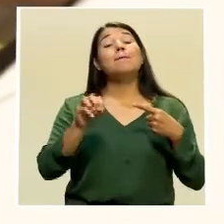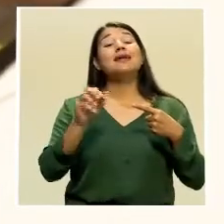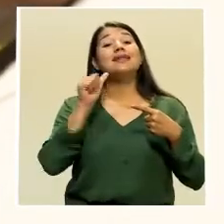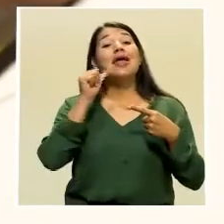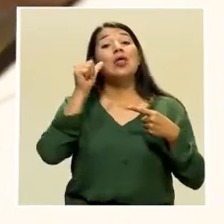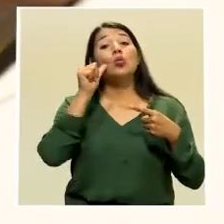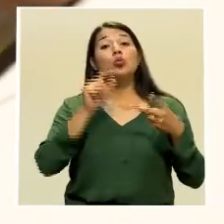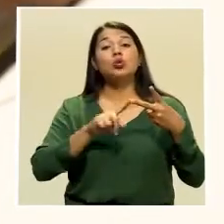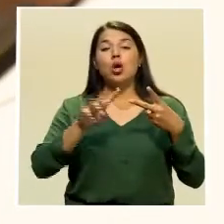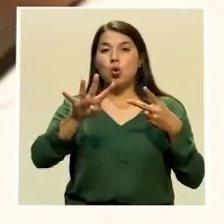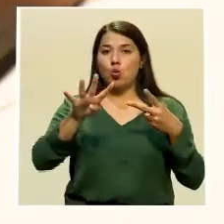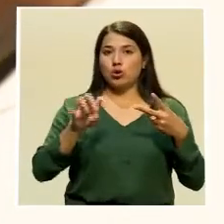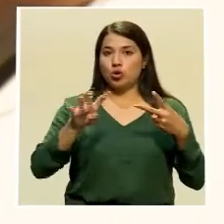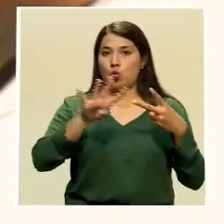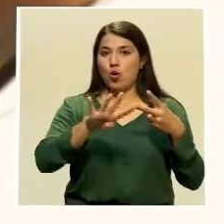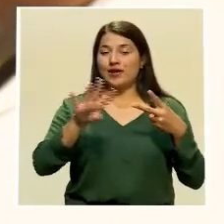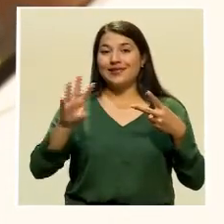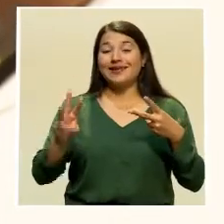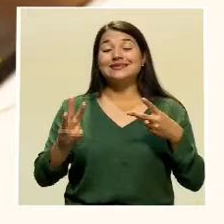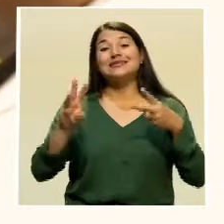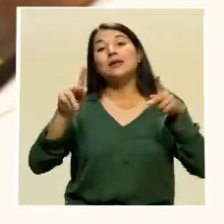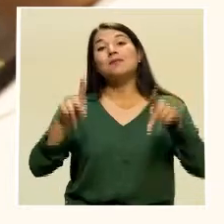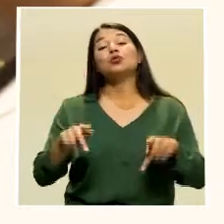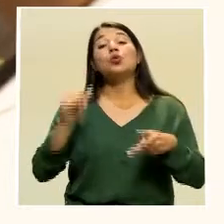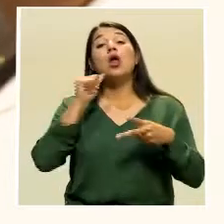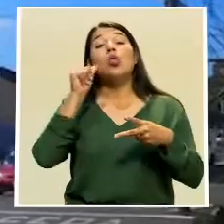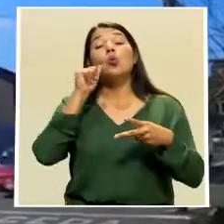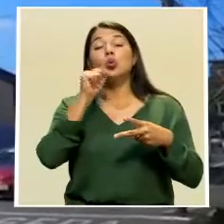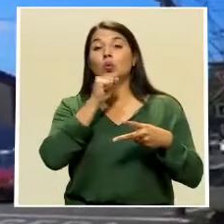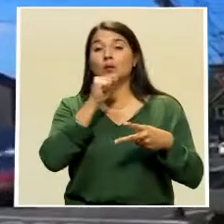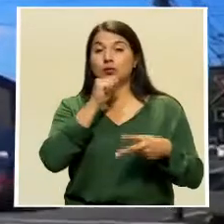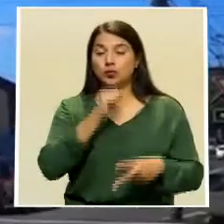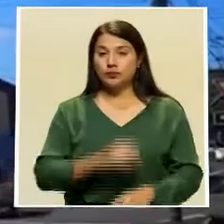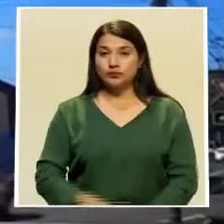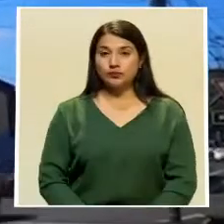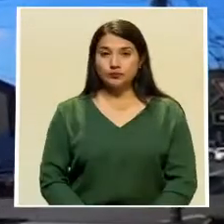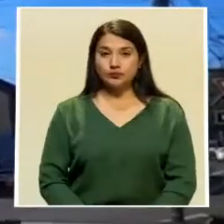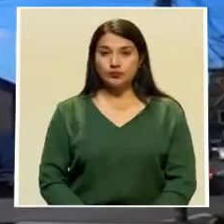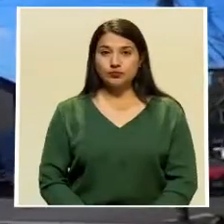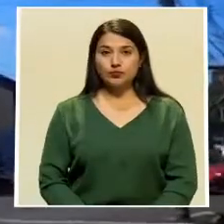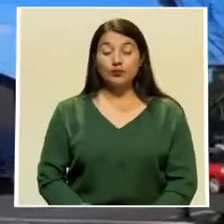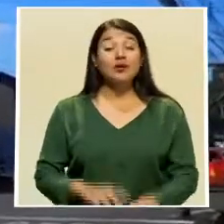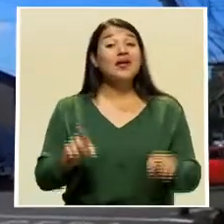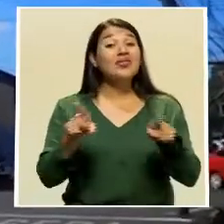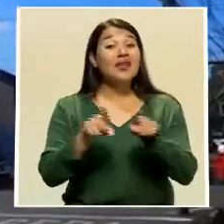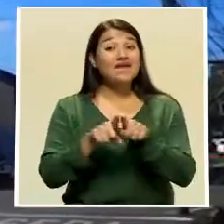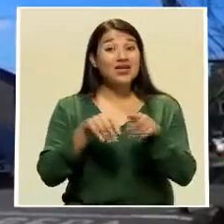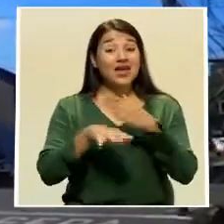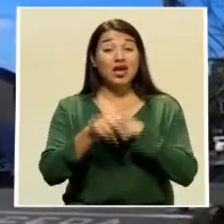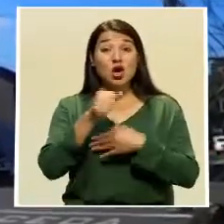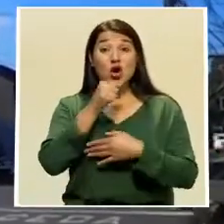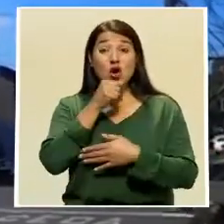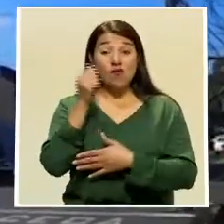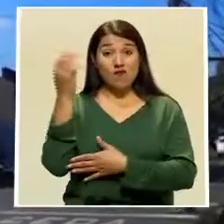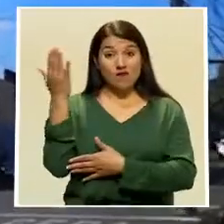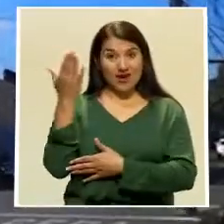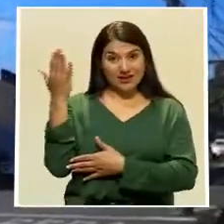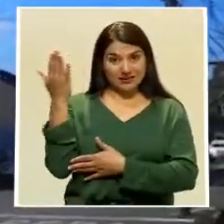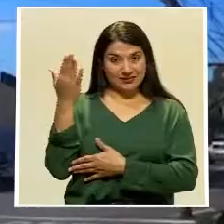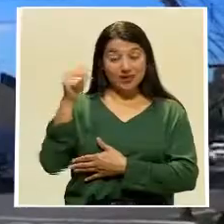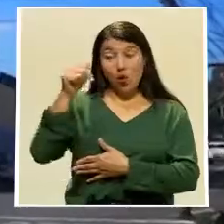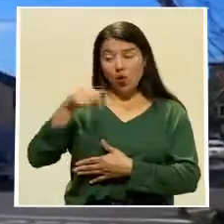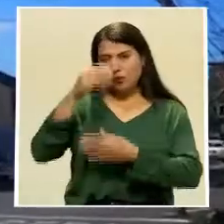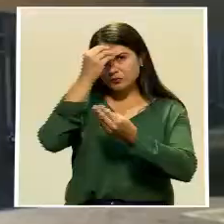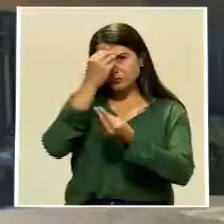y 446 adultos mayores. Por otra parte, durante la conferencia de prensa, se